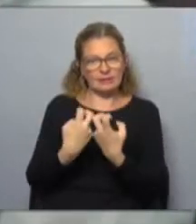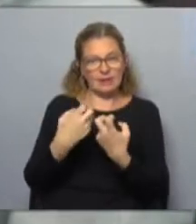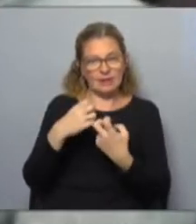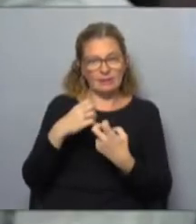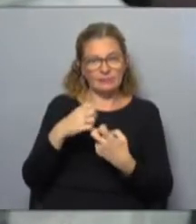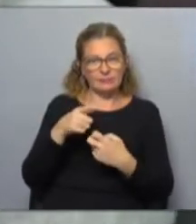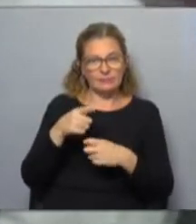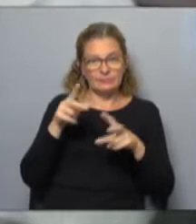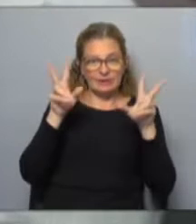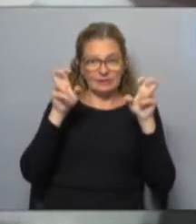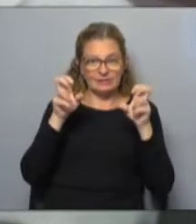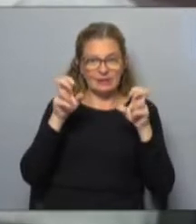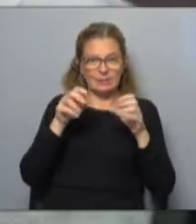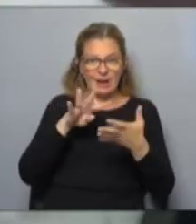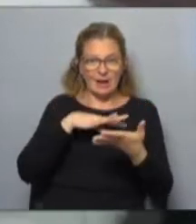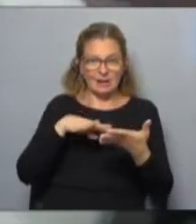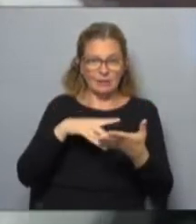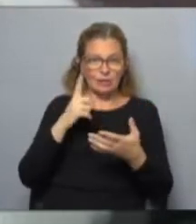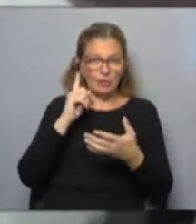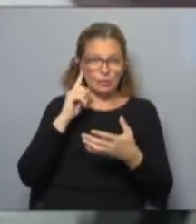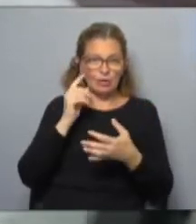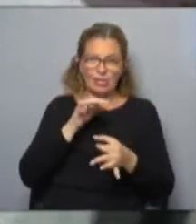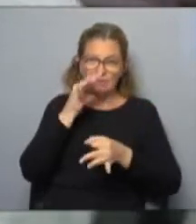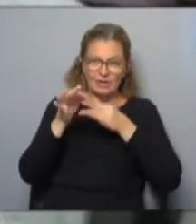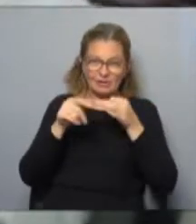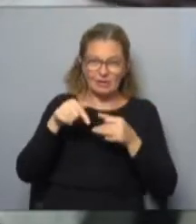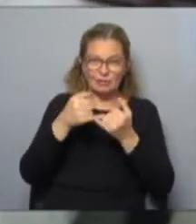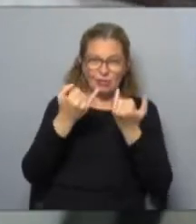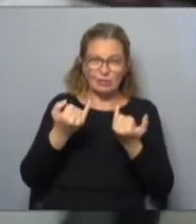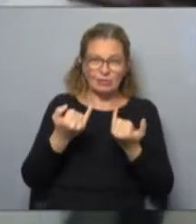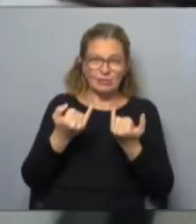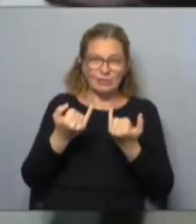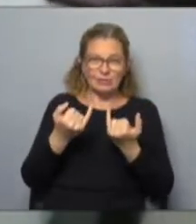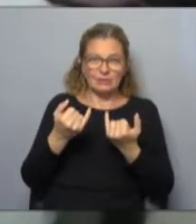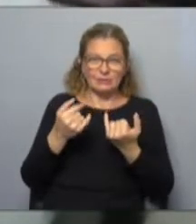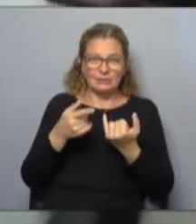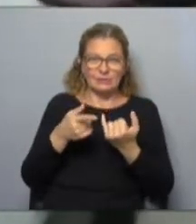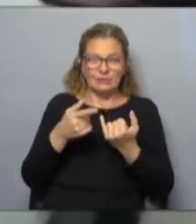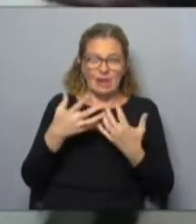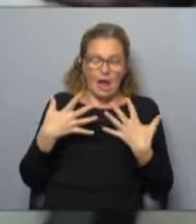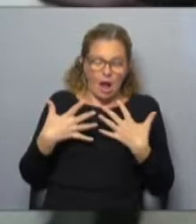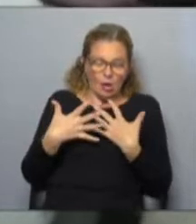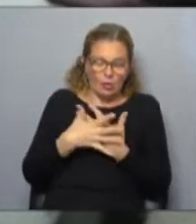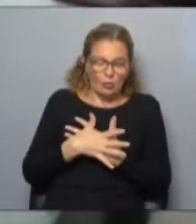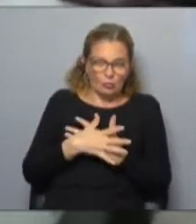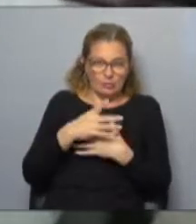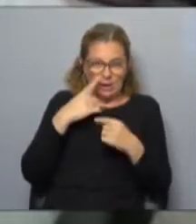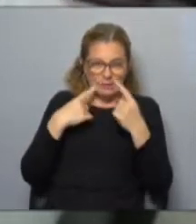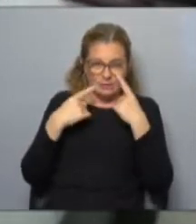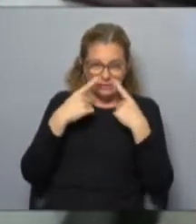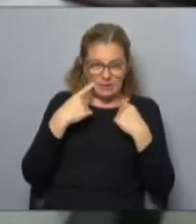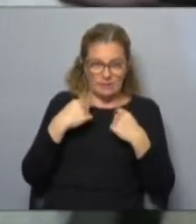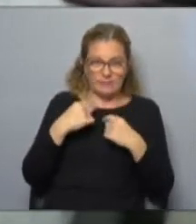Sobre este tema he leído y escuchado comentarios en estos días que no han hecho más que llenarme de angustia y de tristeza.